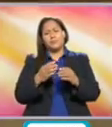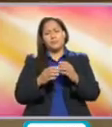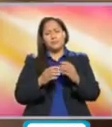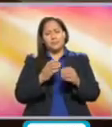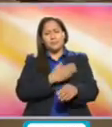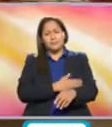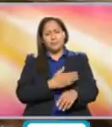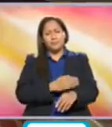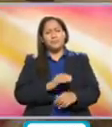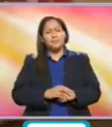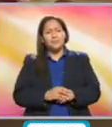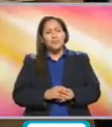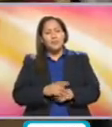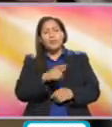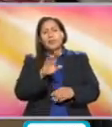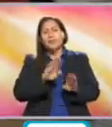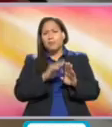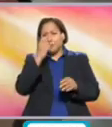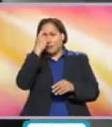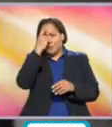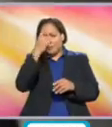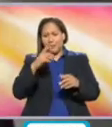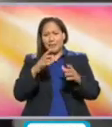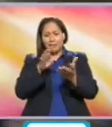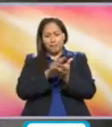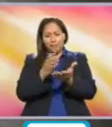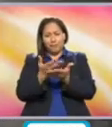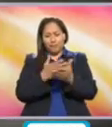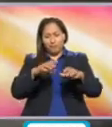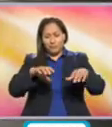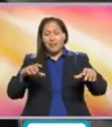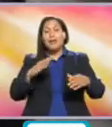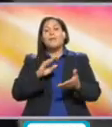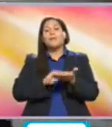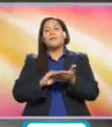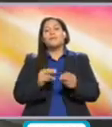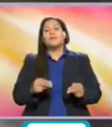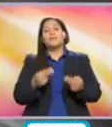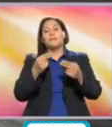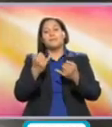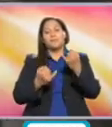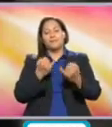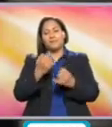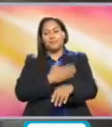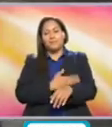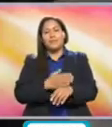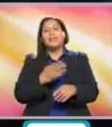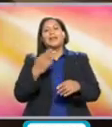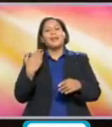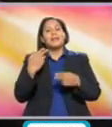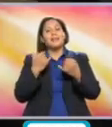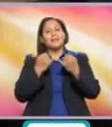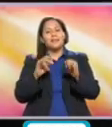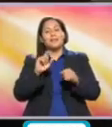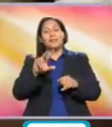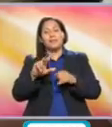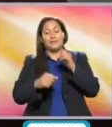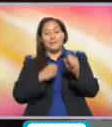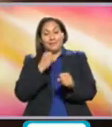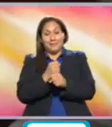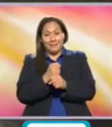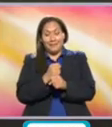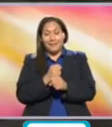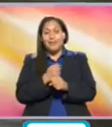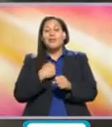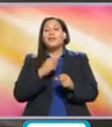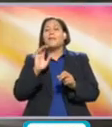Oiga, ¿y cómo se le ocurrió esa torta tan enorme? Una broma que le hice a un compañero cuando recién inauguramos hace 28 años,